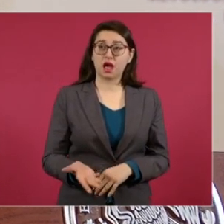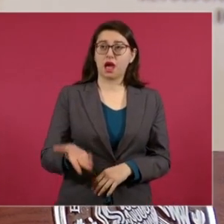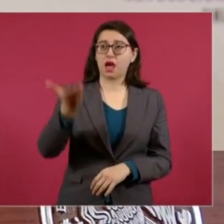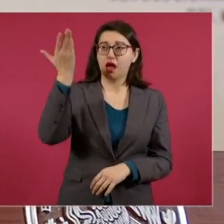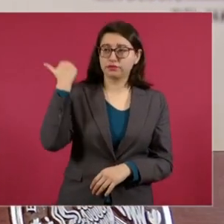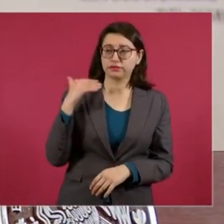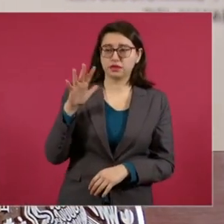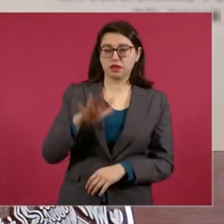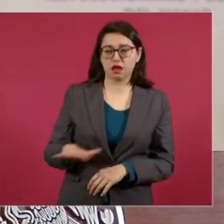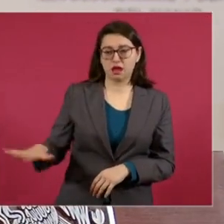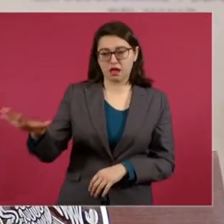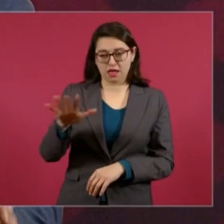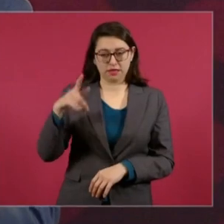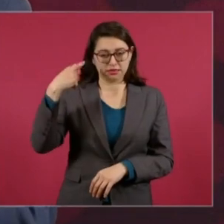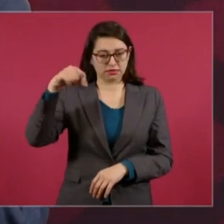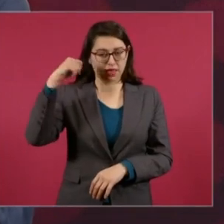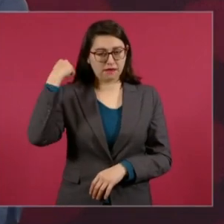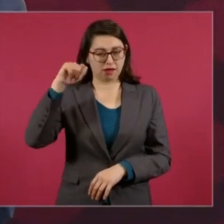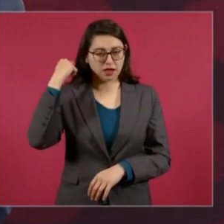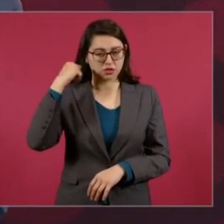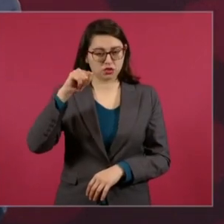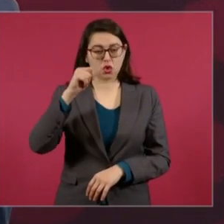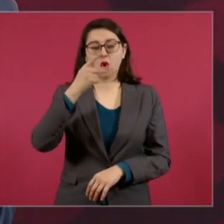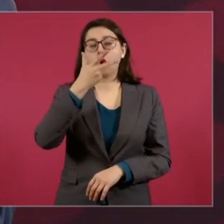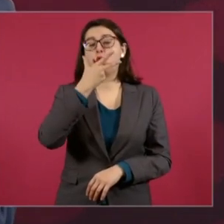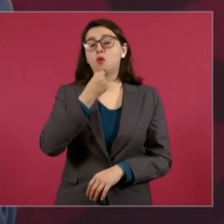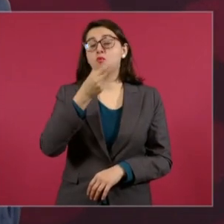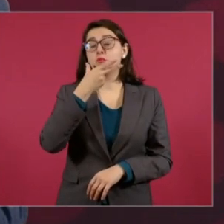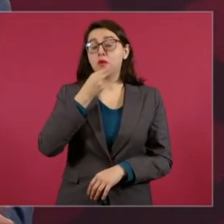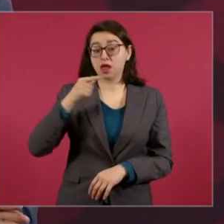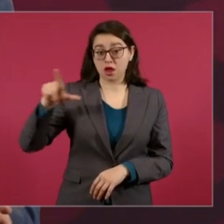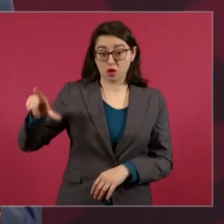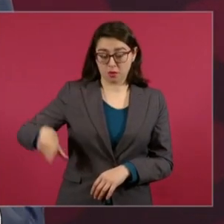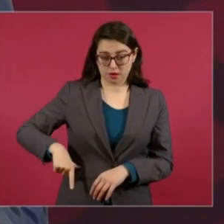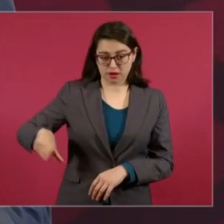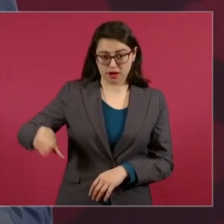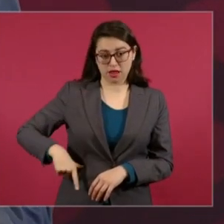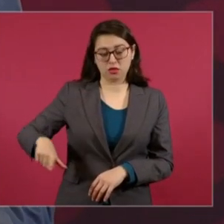era gobernador de Tabasco, el general Francisco J. Mújica,